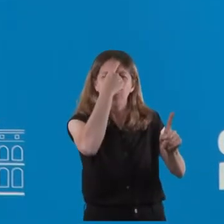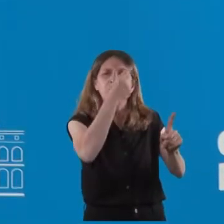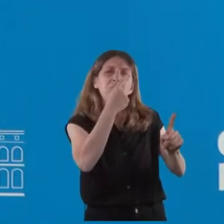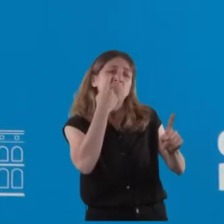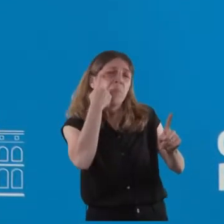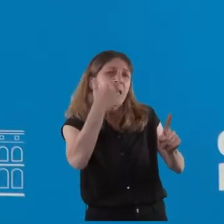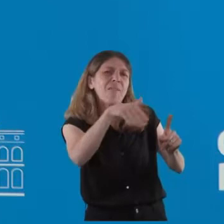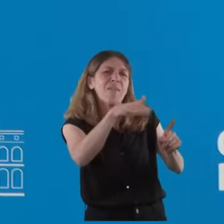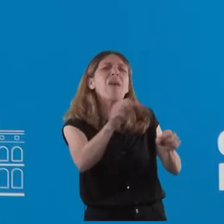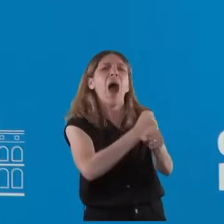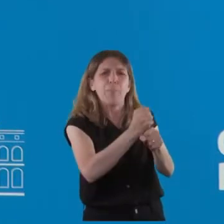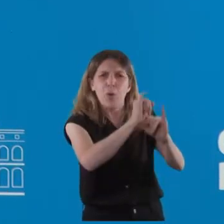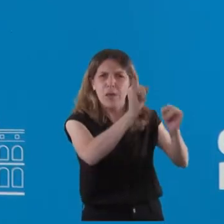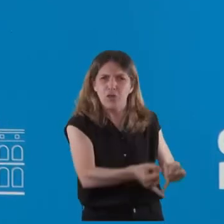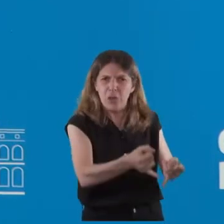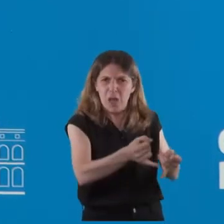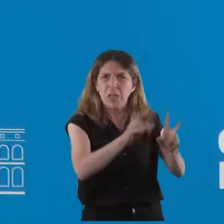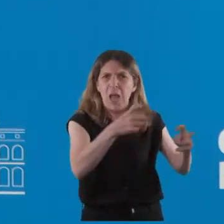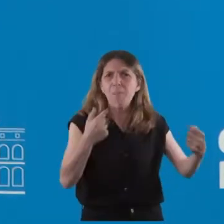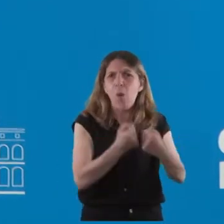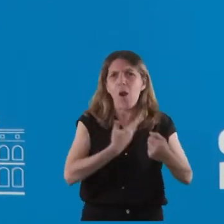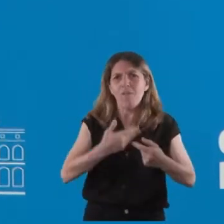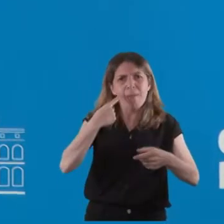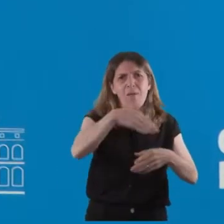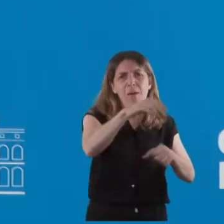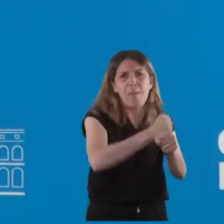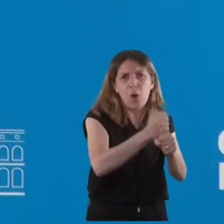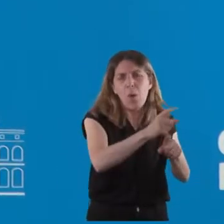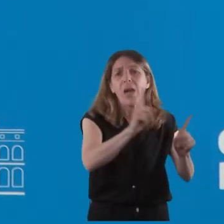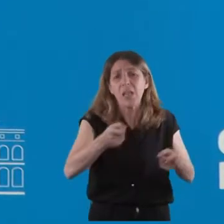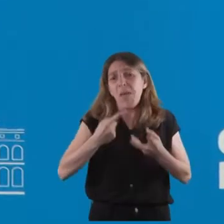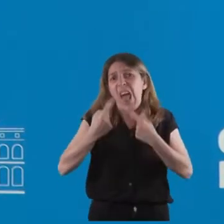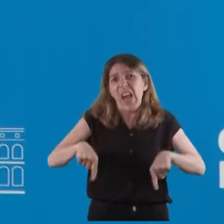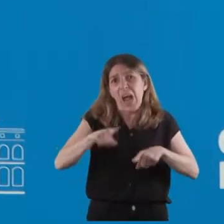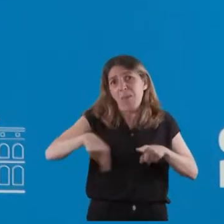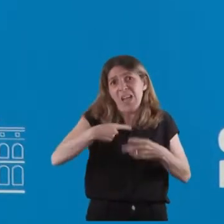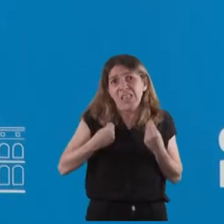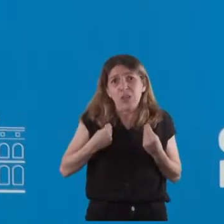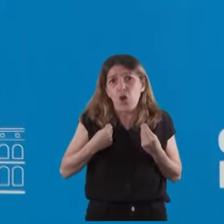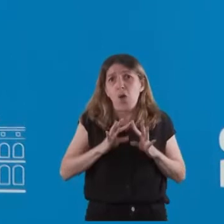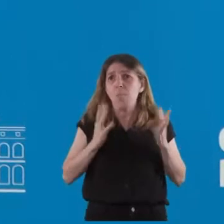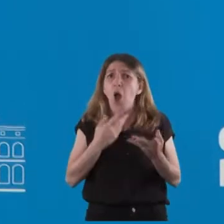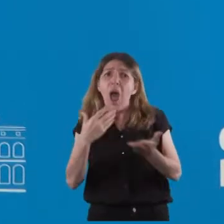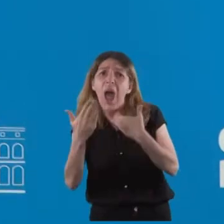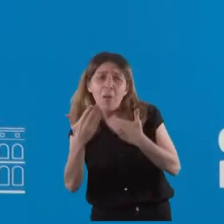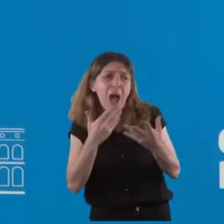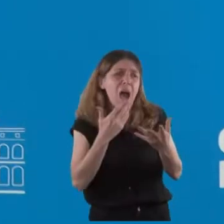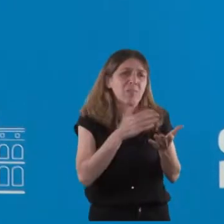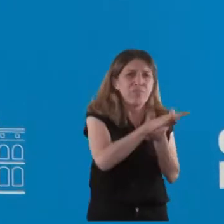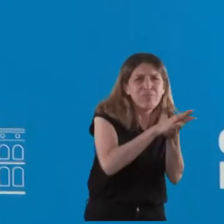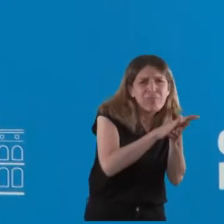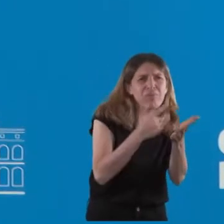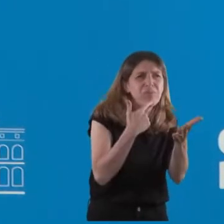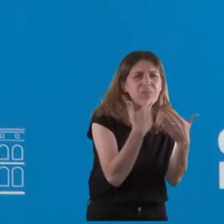mayor dificultad y las herramientas son las herramientas que se usan en cualquier debate legislativo el debate el convencimiento la argumentación